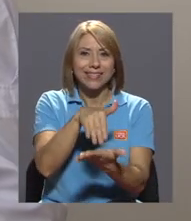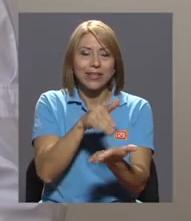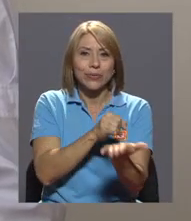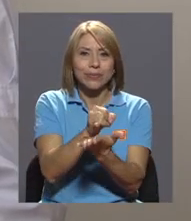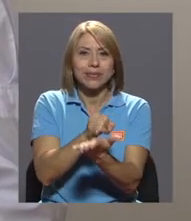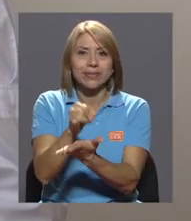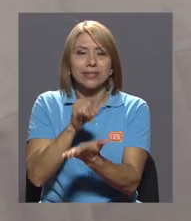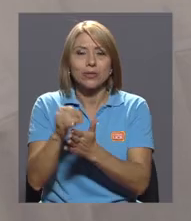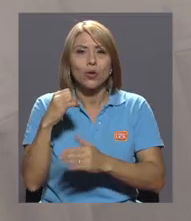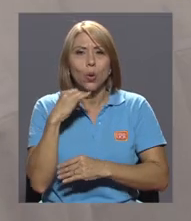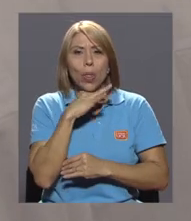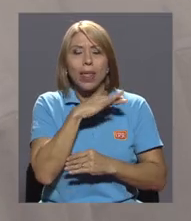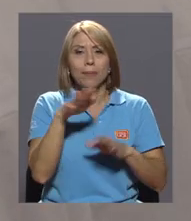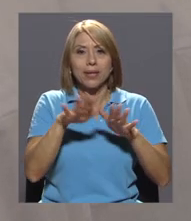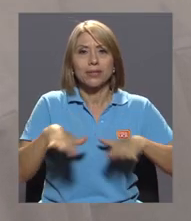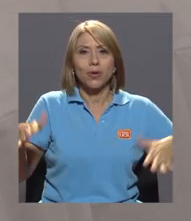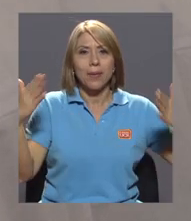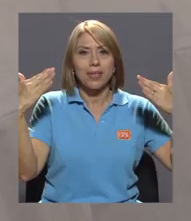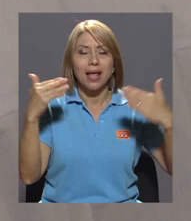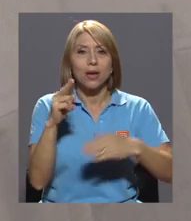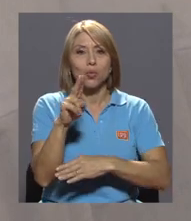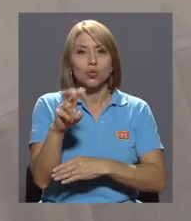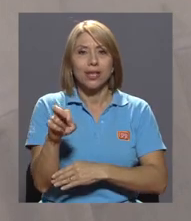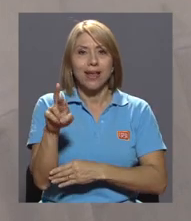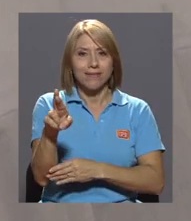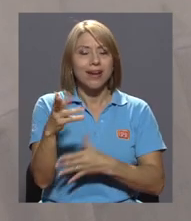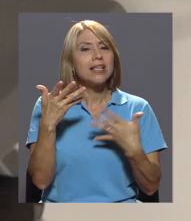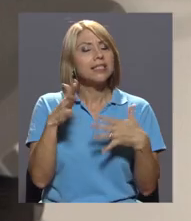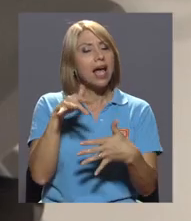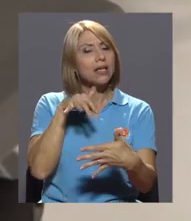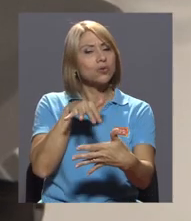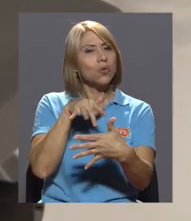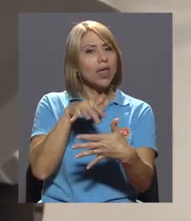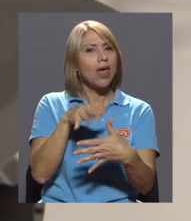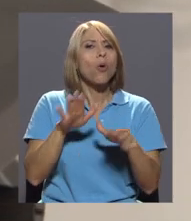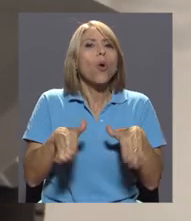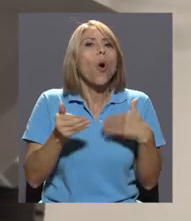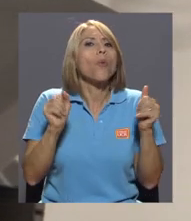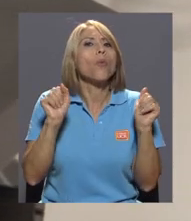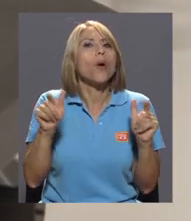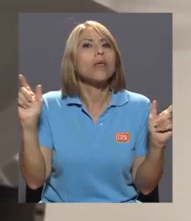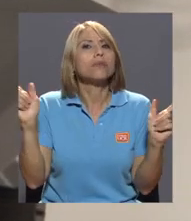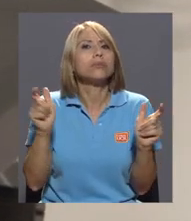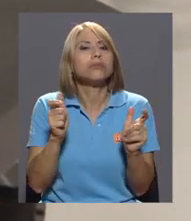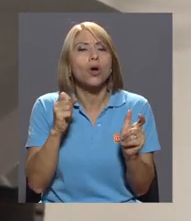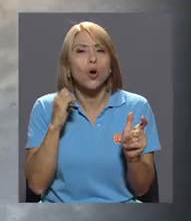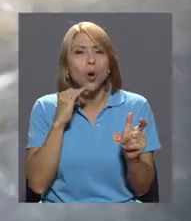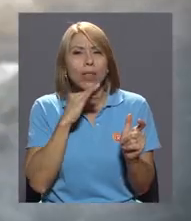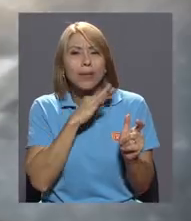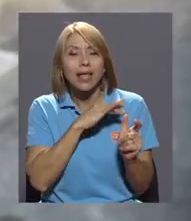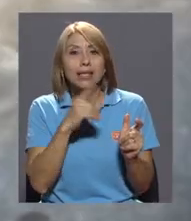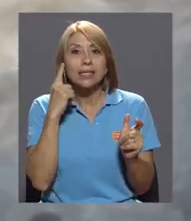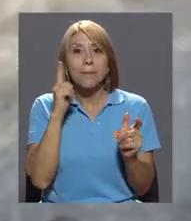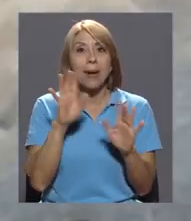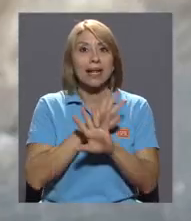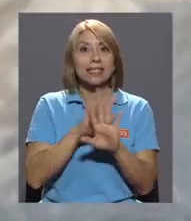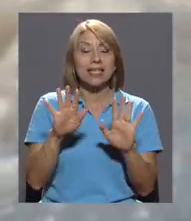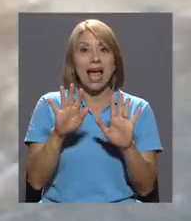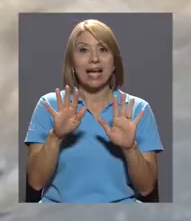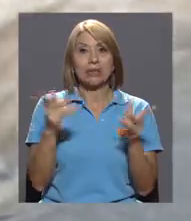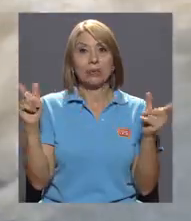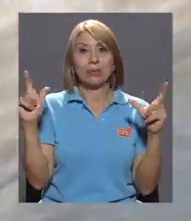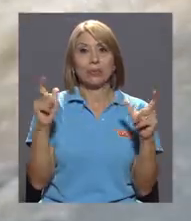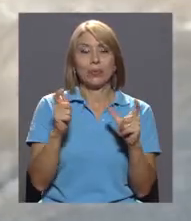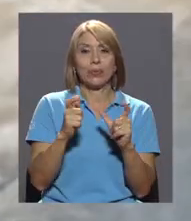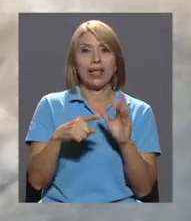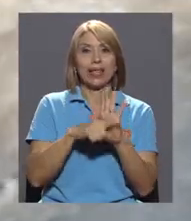en Contaminación Ambiental de la UCR ha estudiado la manera de degradar ciertos contaminantes y así mitigar los efectos negativos que produce